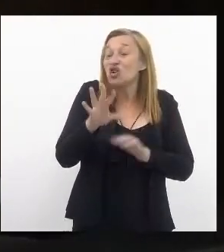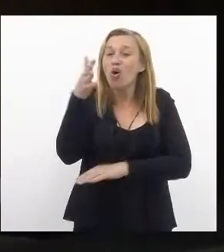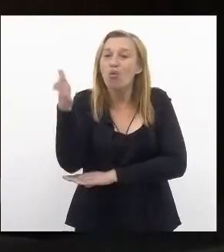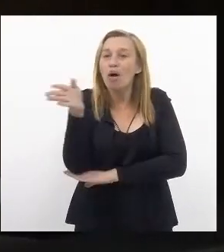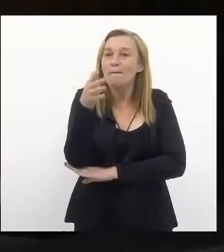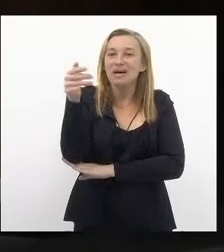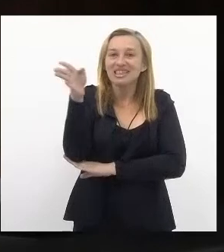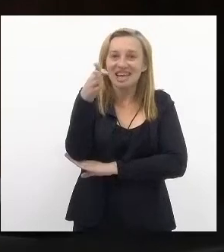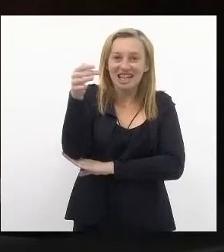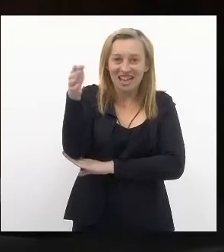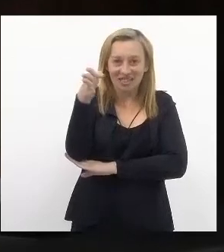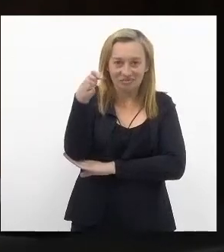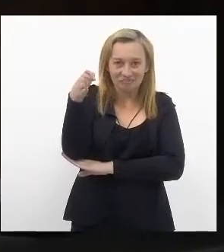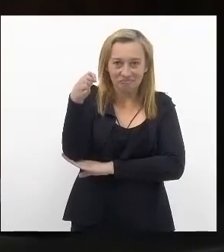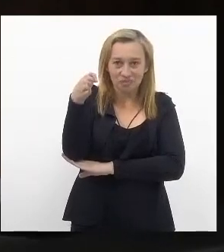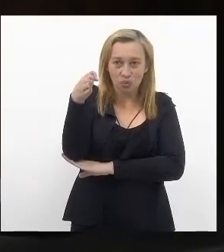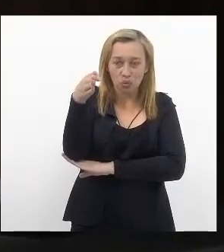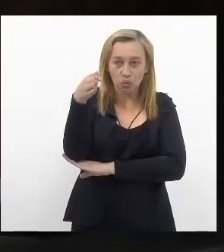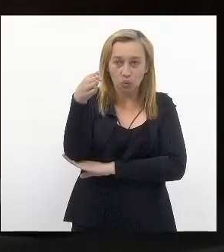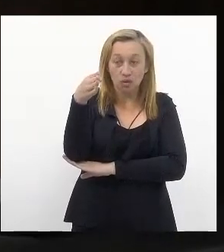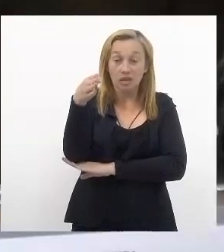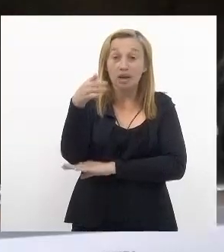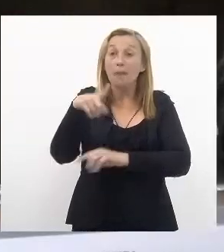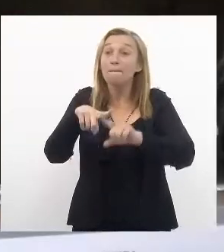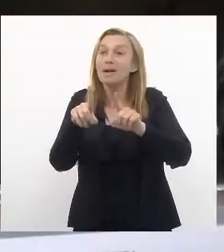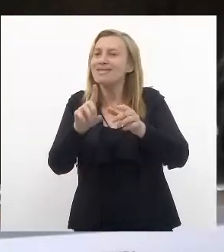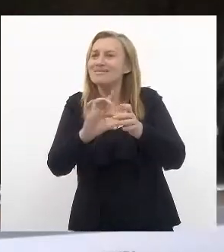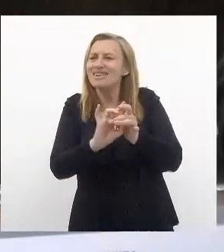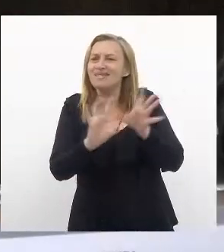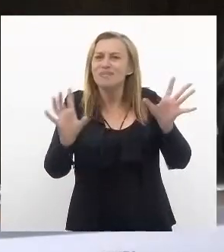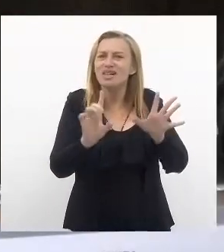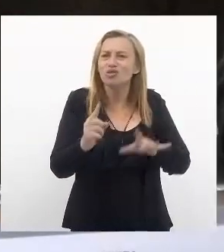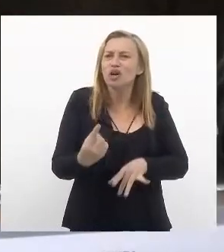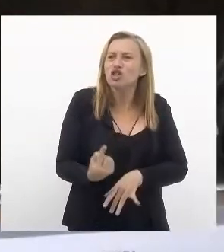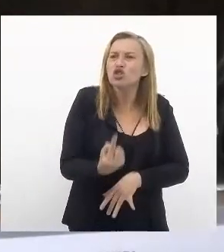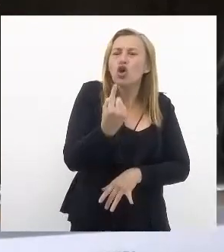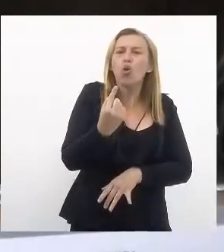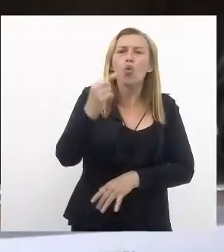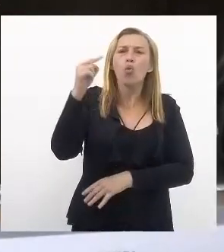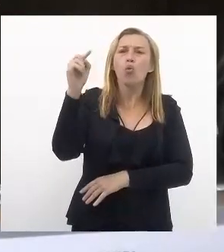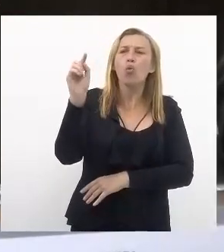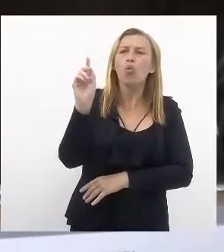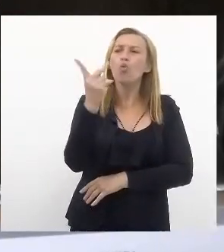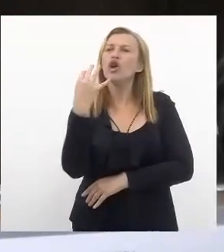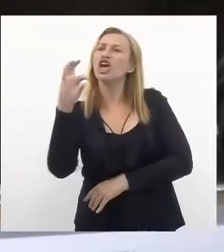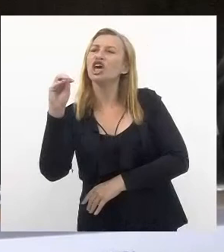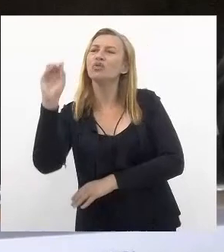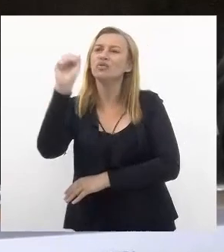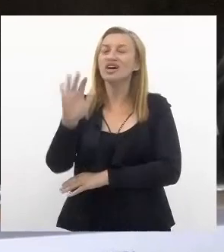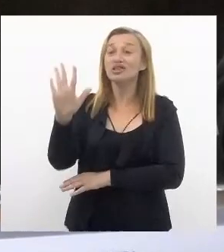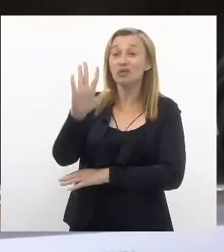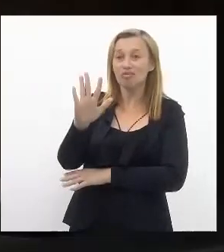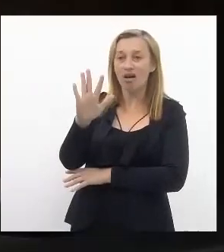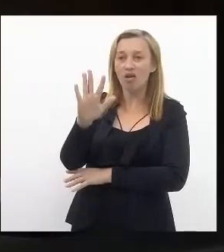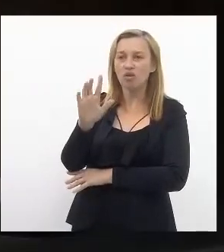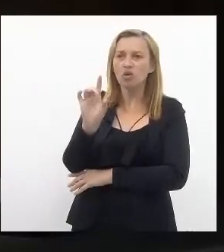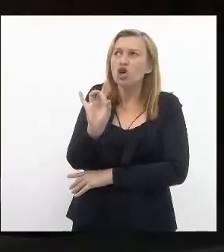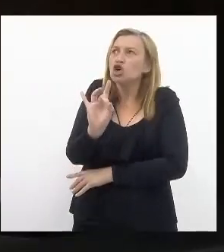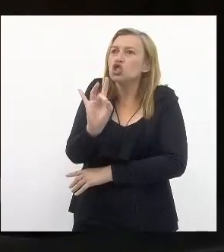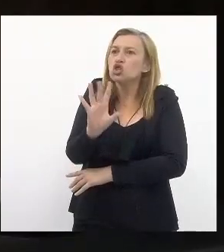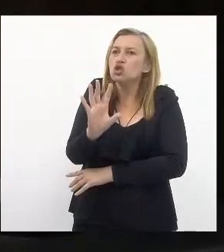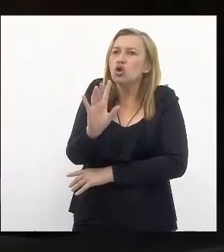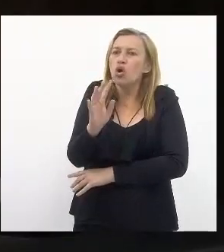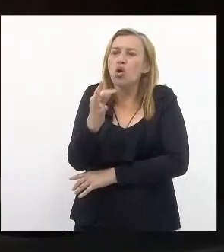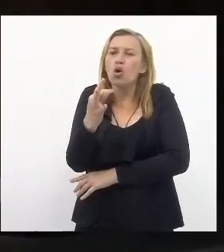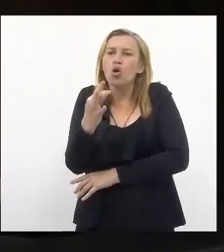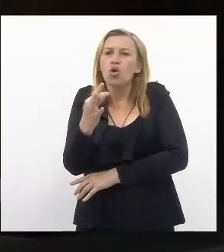es un escudo, la independencia no es un himno nacional, la independencia no es un